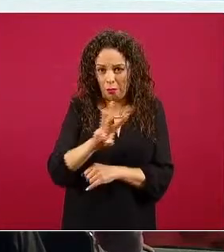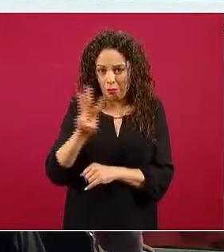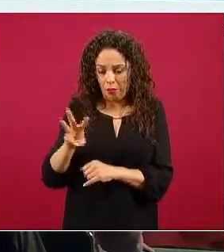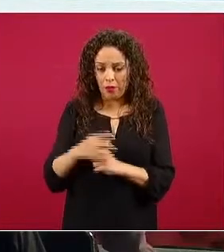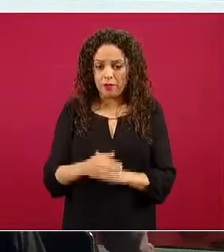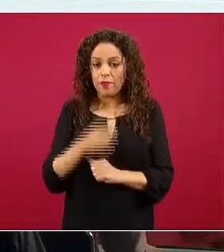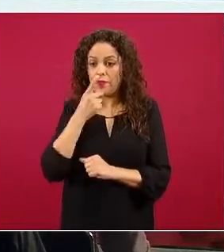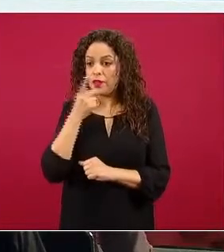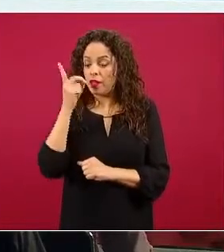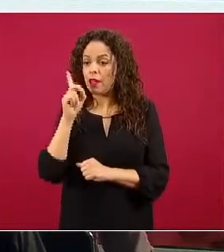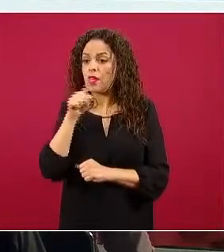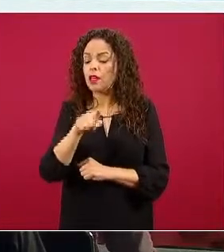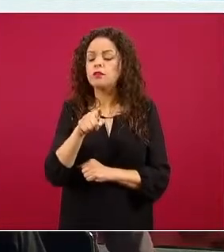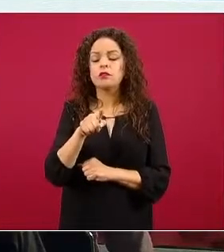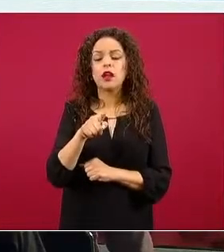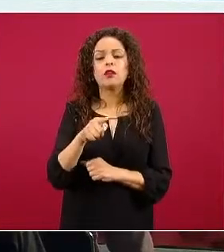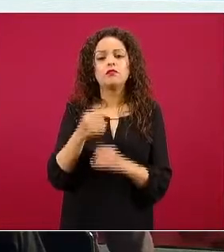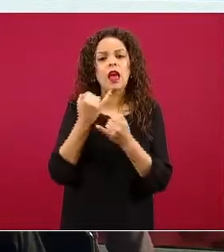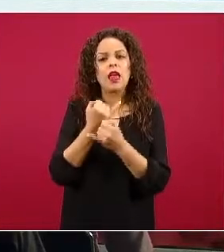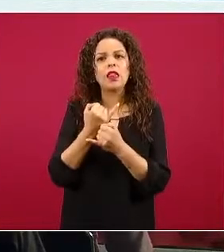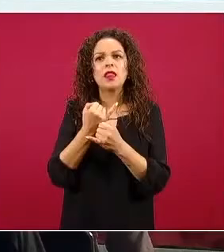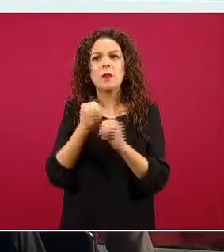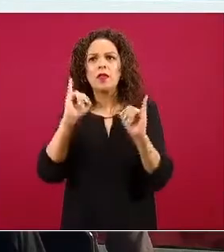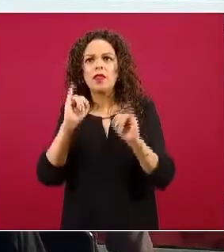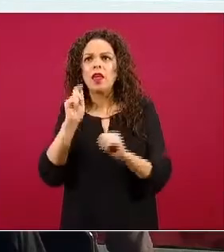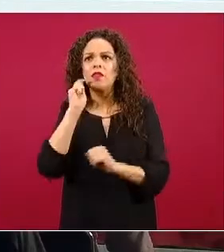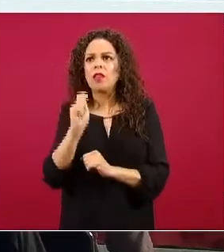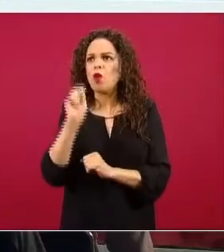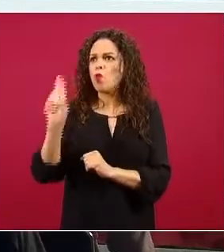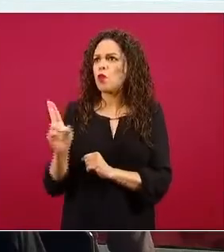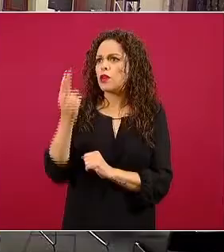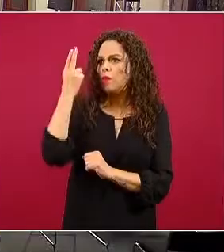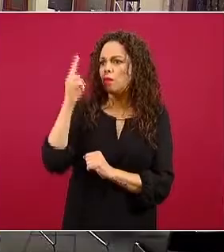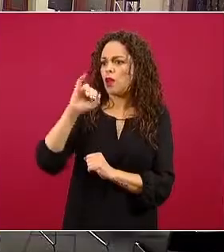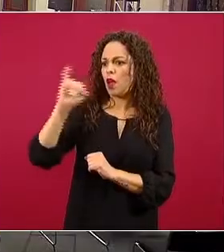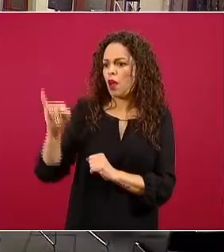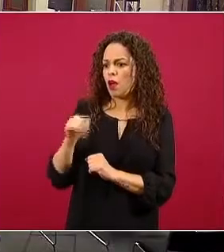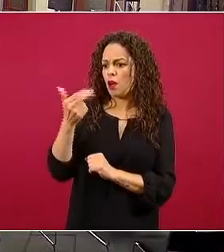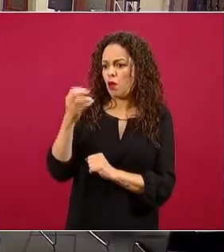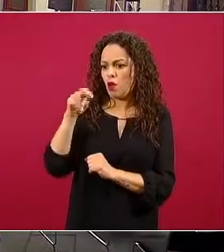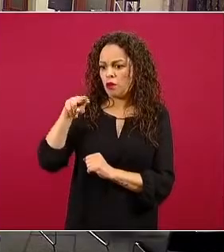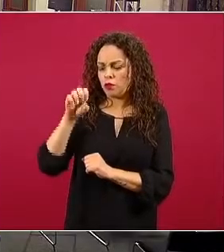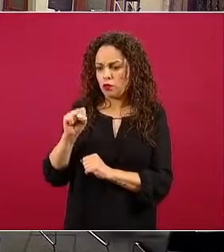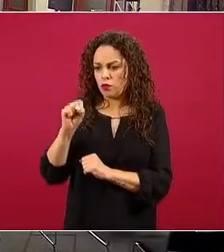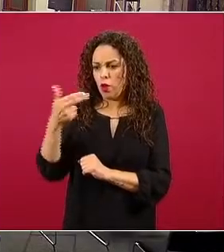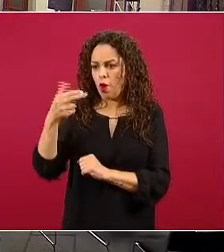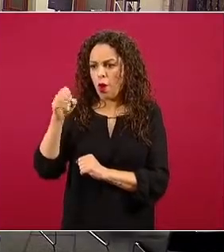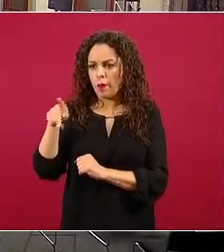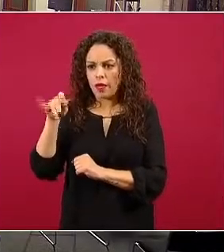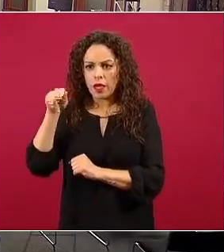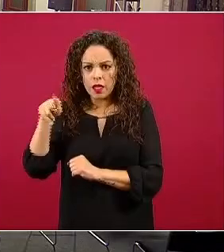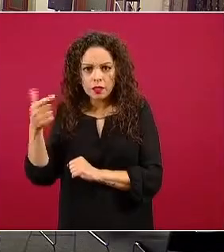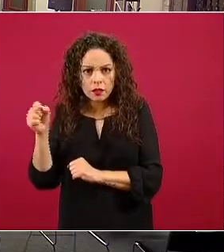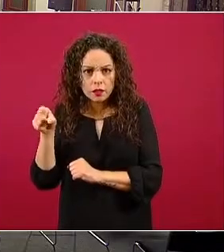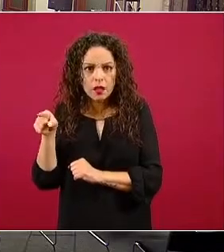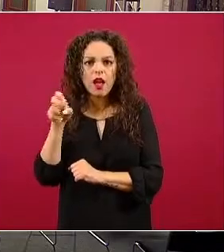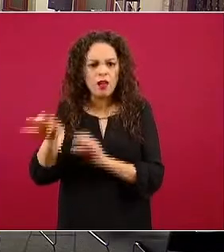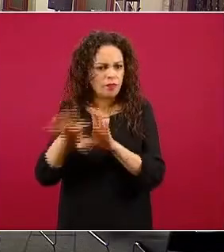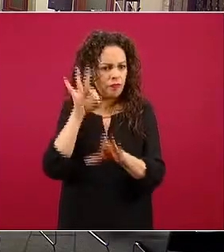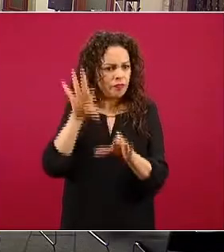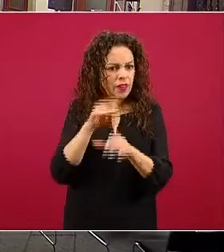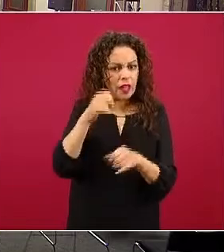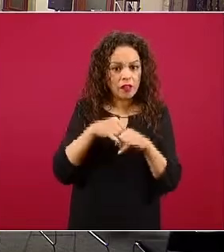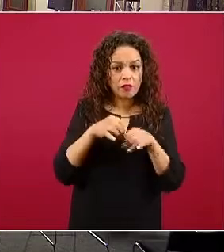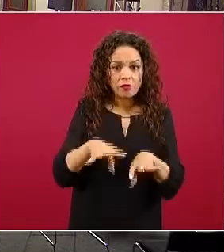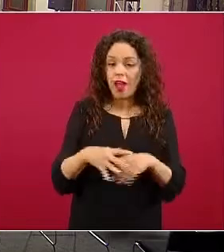independiente de la Universidad de Johns Hopkins, no. Johns Hopkins se mete a coronavirus.gov.mx y descarga nuestra